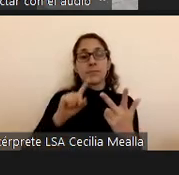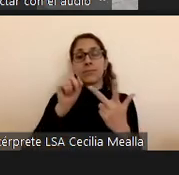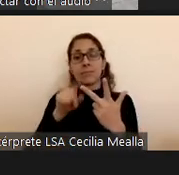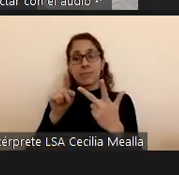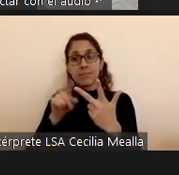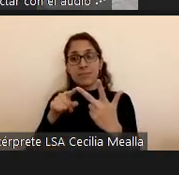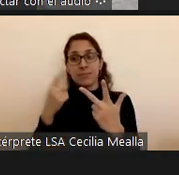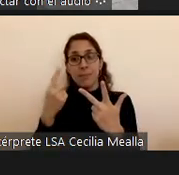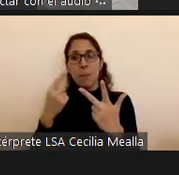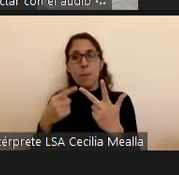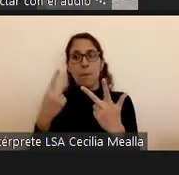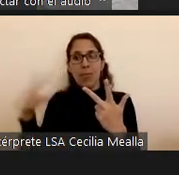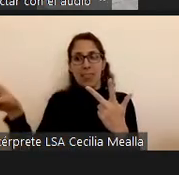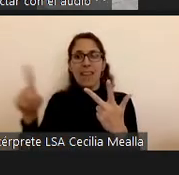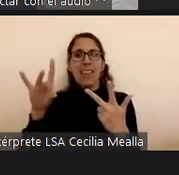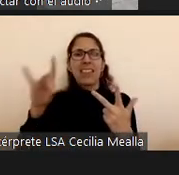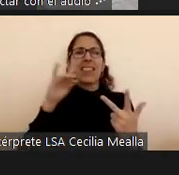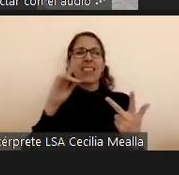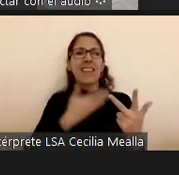¿sí? Que también